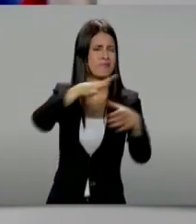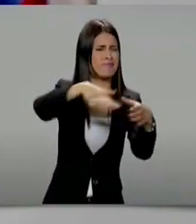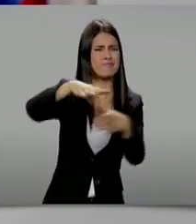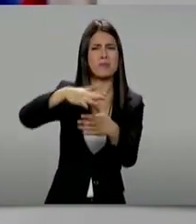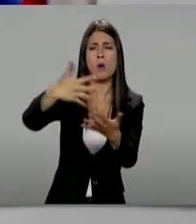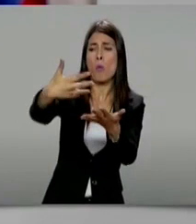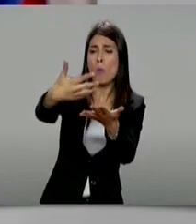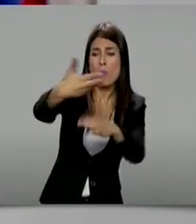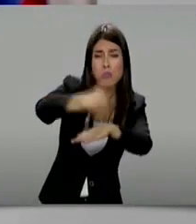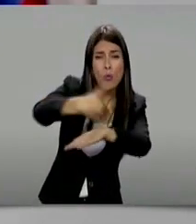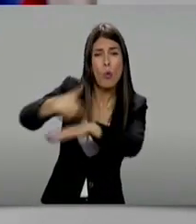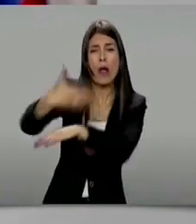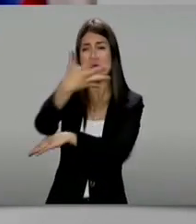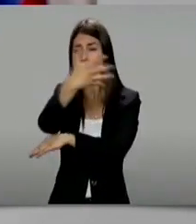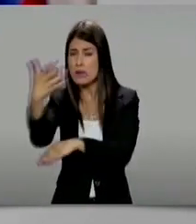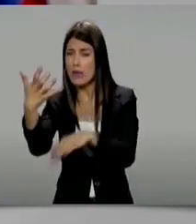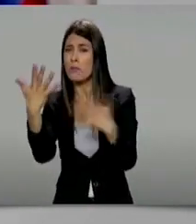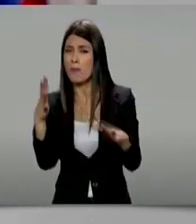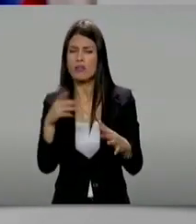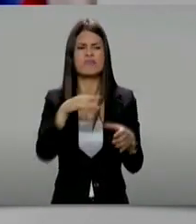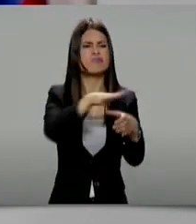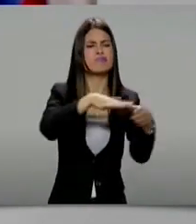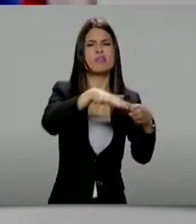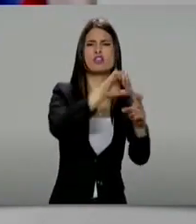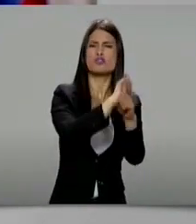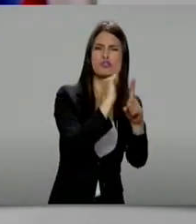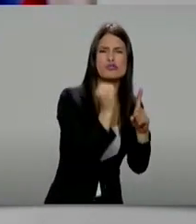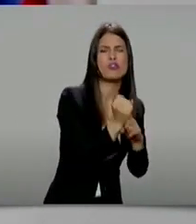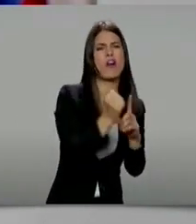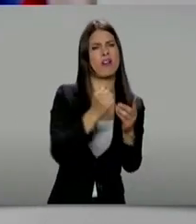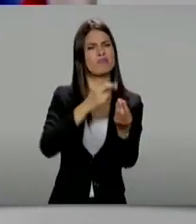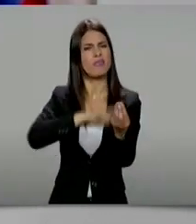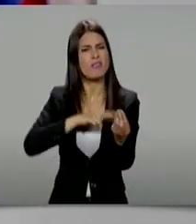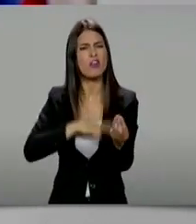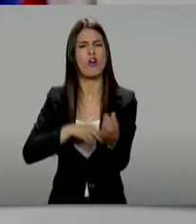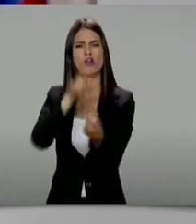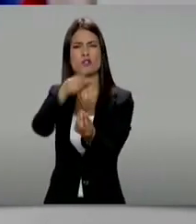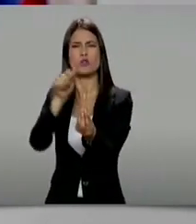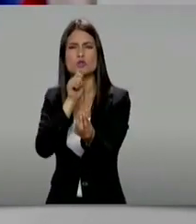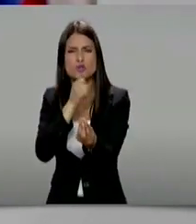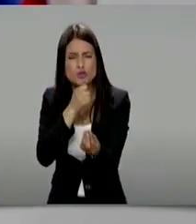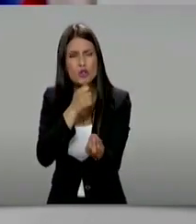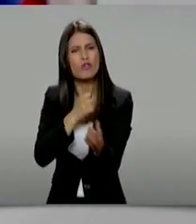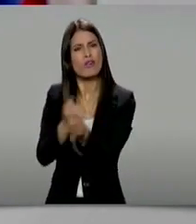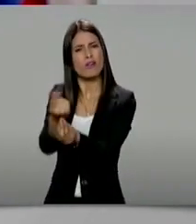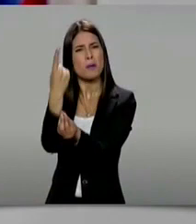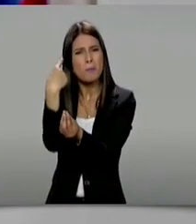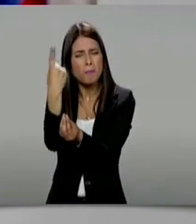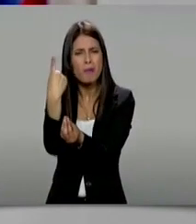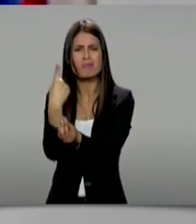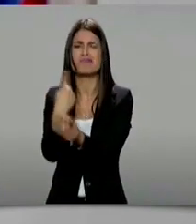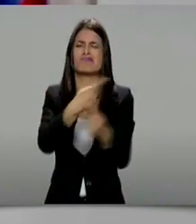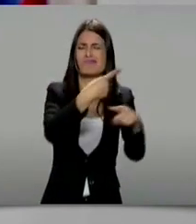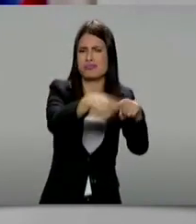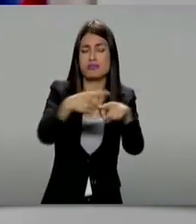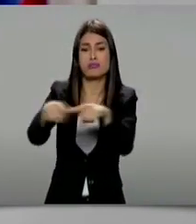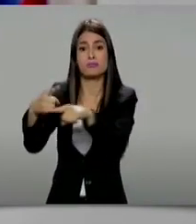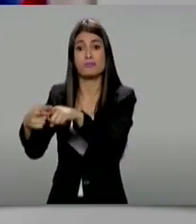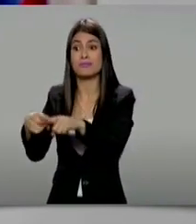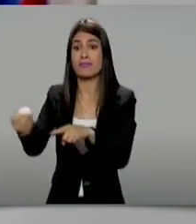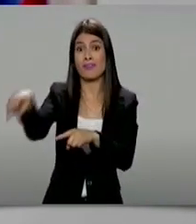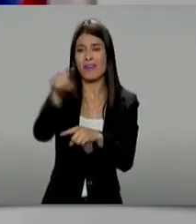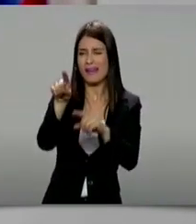sectores sociales religiosos víctimas partidos políticos se agruparon en 57